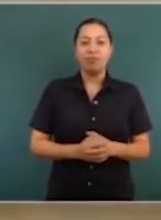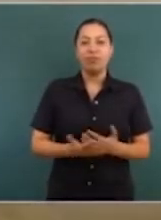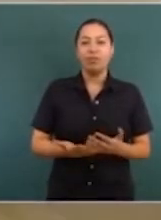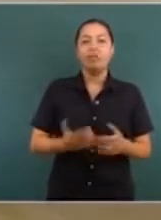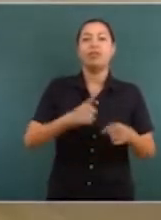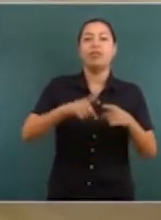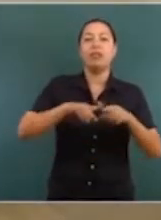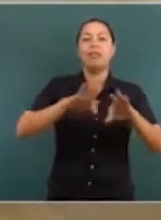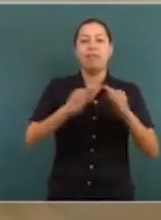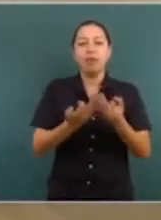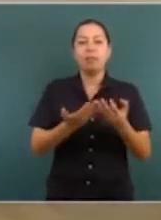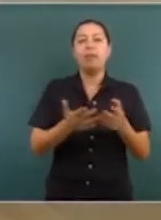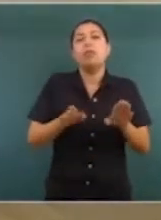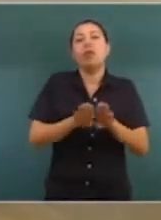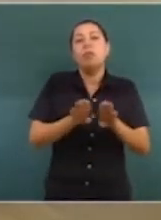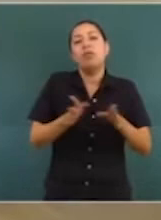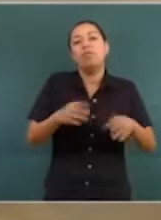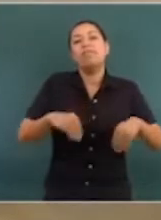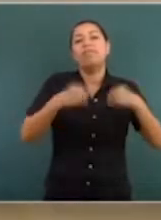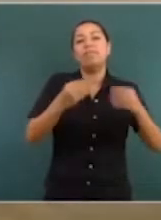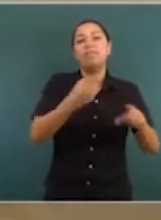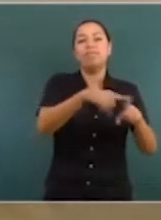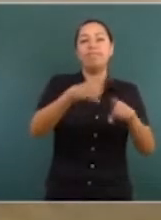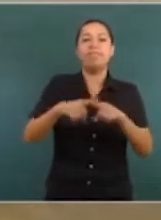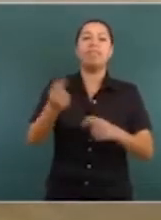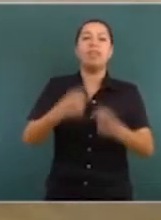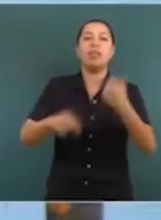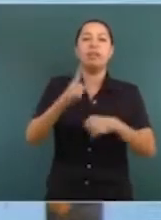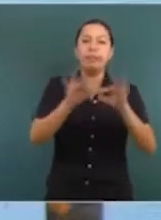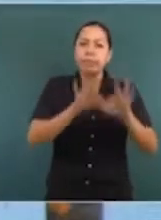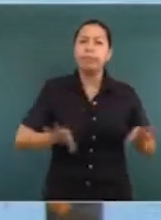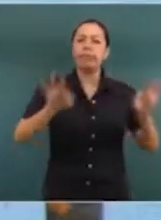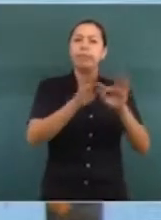el estilo de vida fincado en lo material,